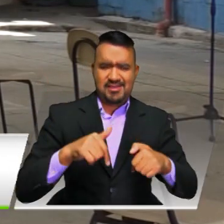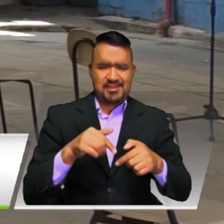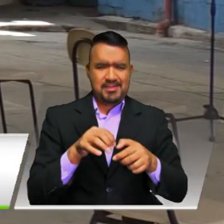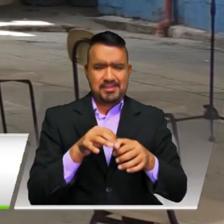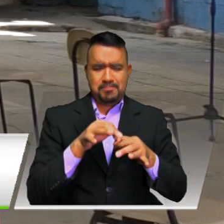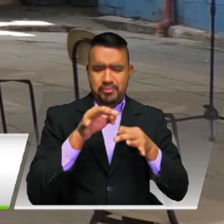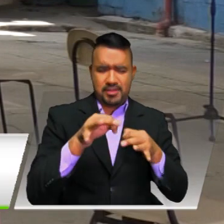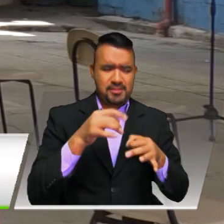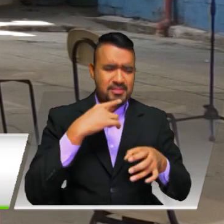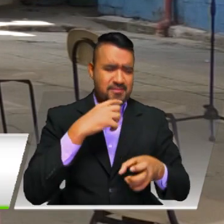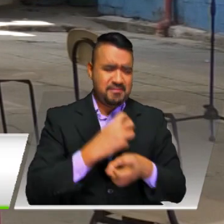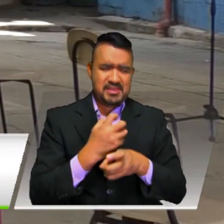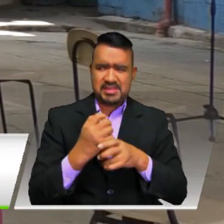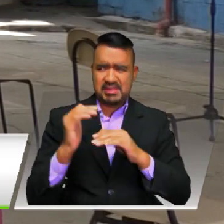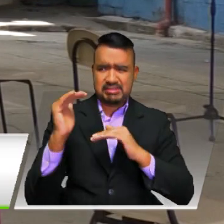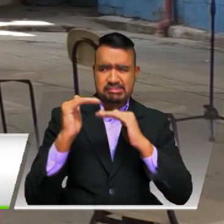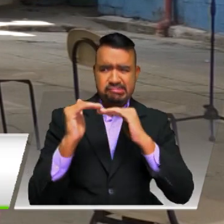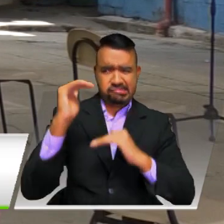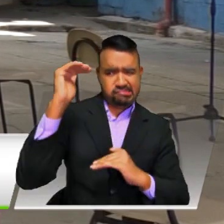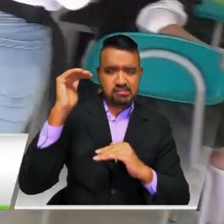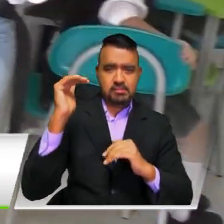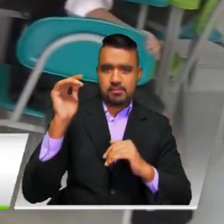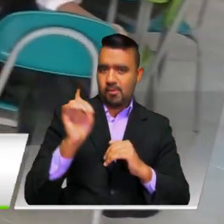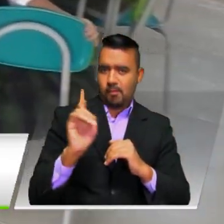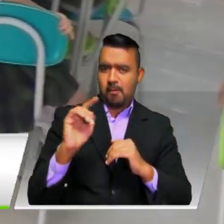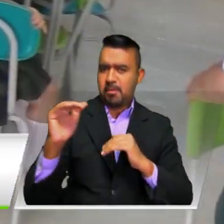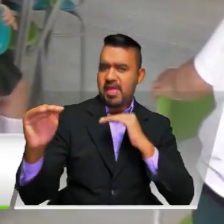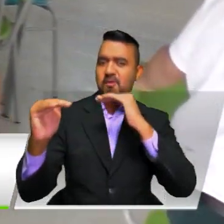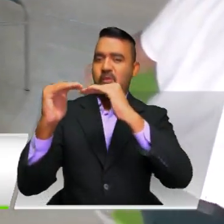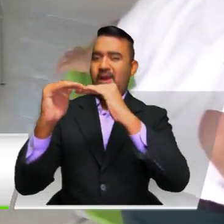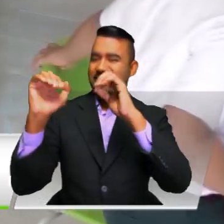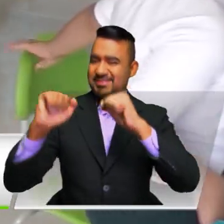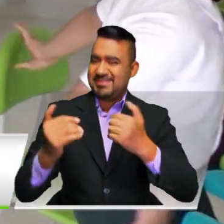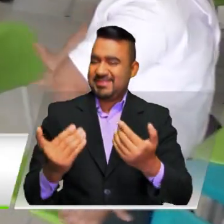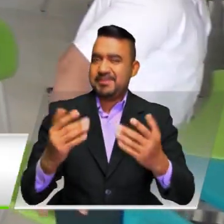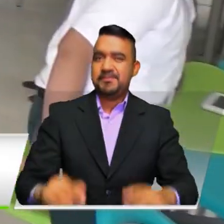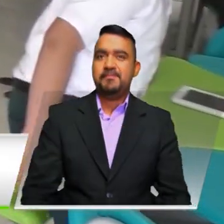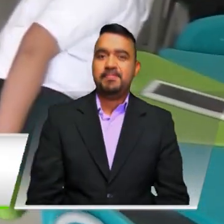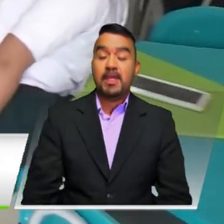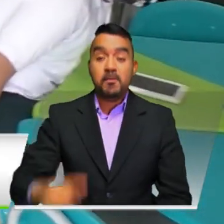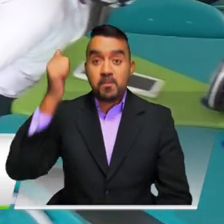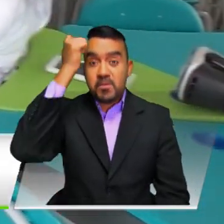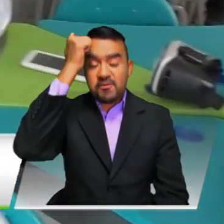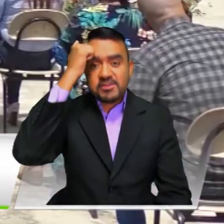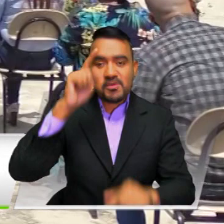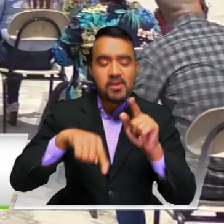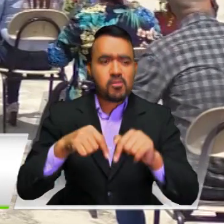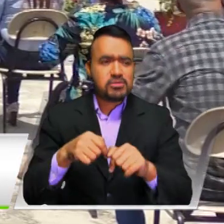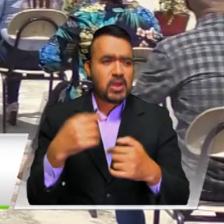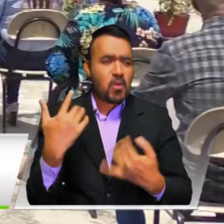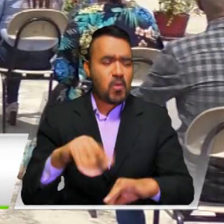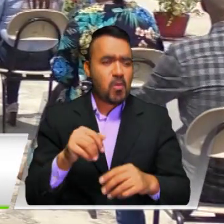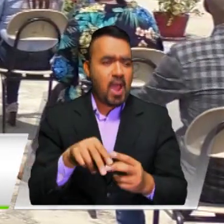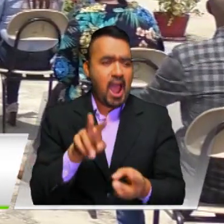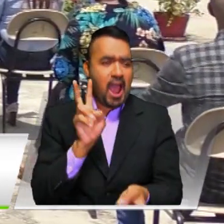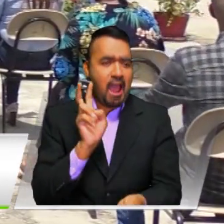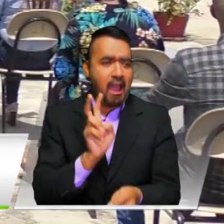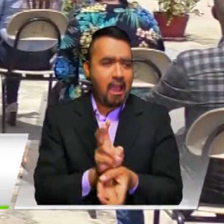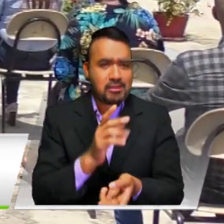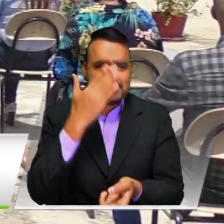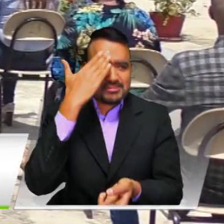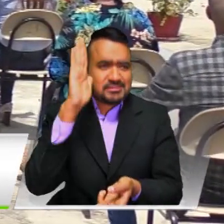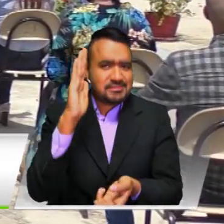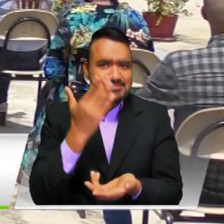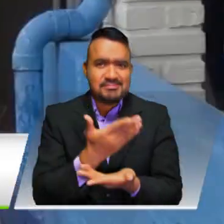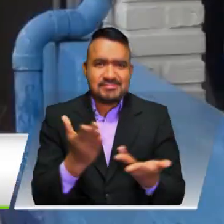y nuestros niños de nuestras zonas rurales. Los docentes no salen de asombro, pues pocas veces se ven beneficiados con